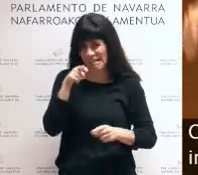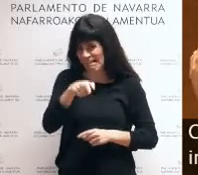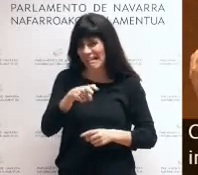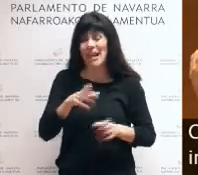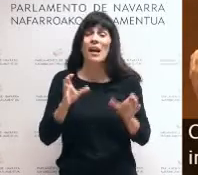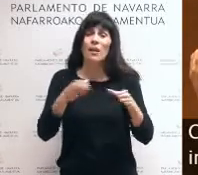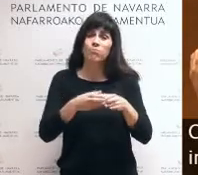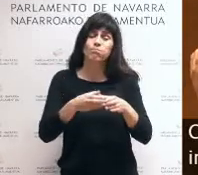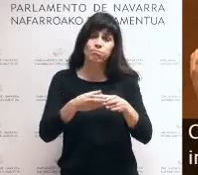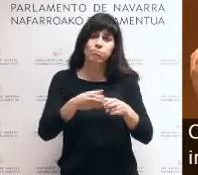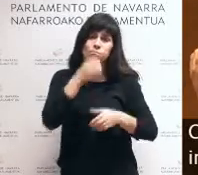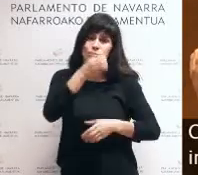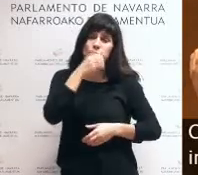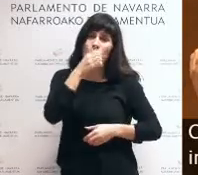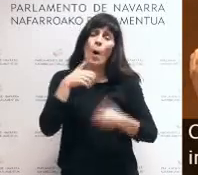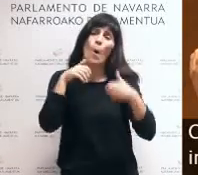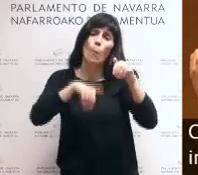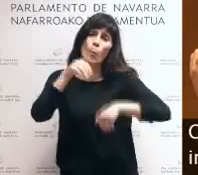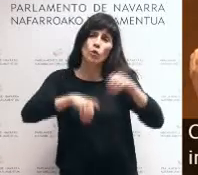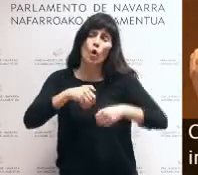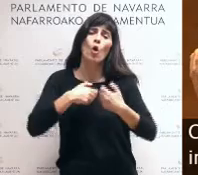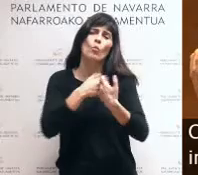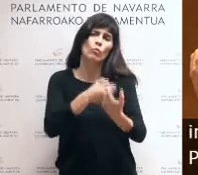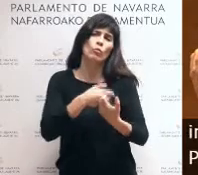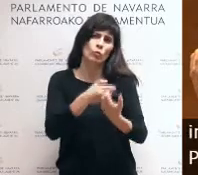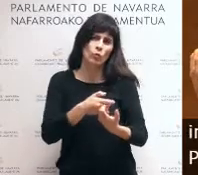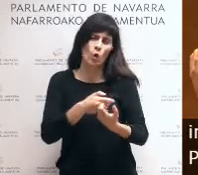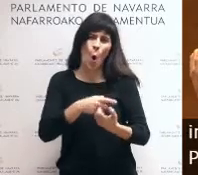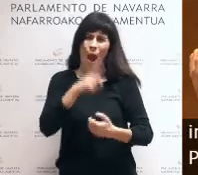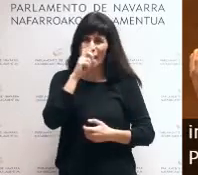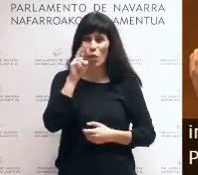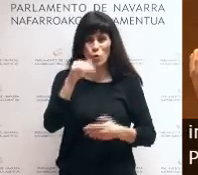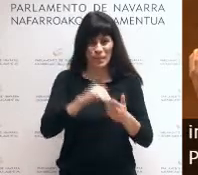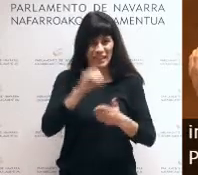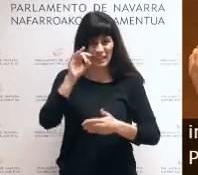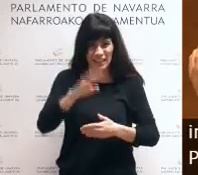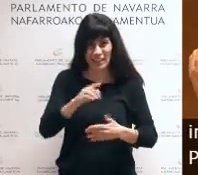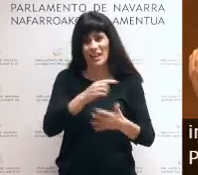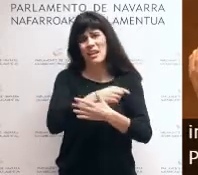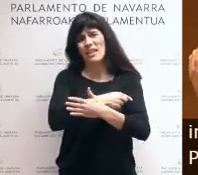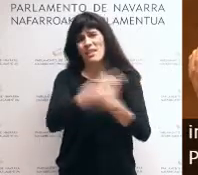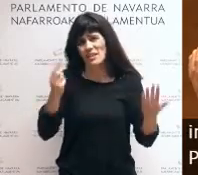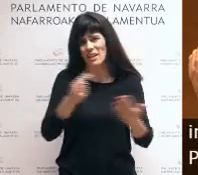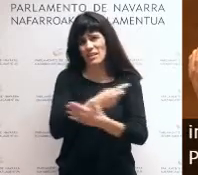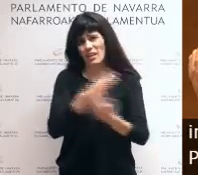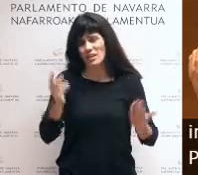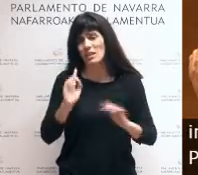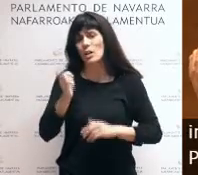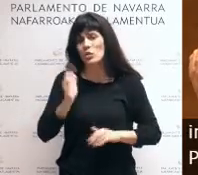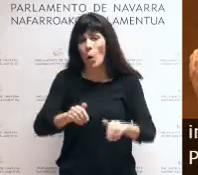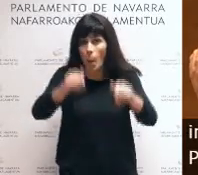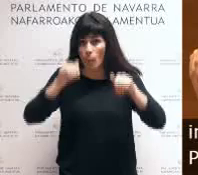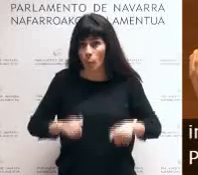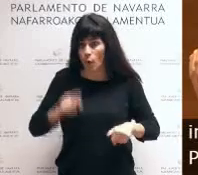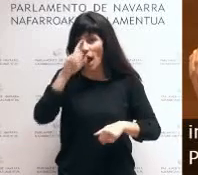votó en 2015, en 2016 y en 2017, y solo se abstuvieron en 2018. Una